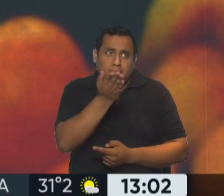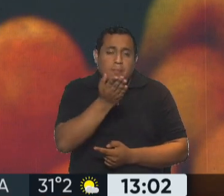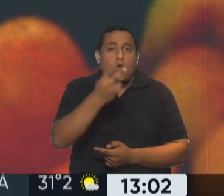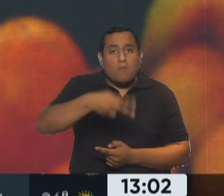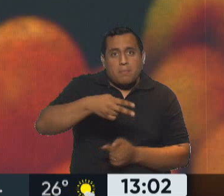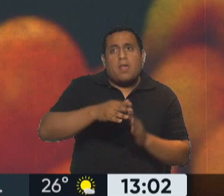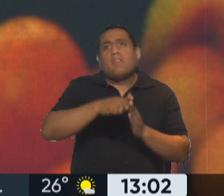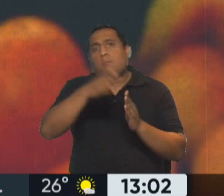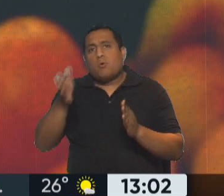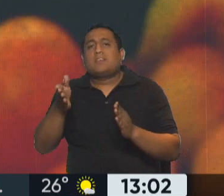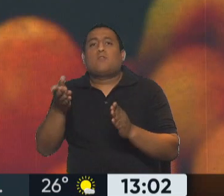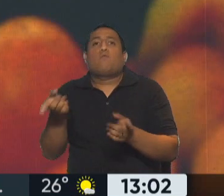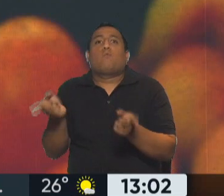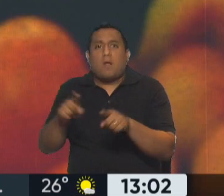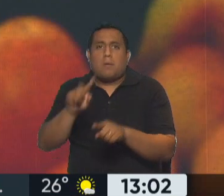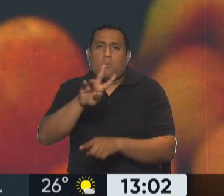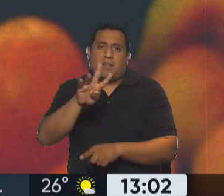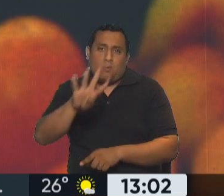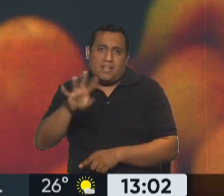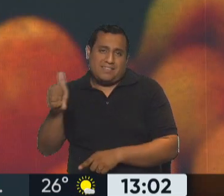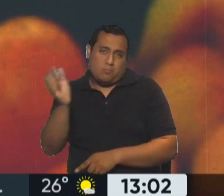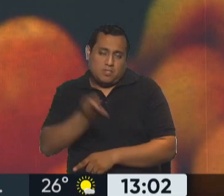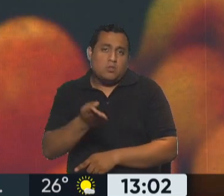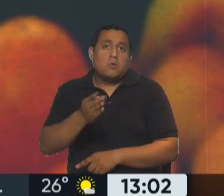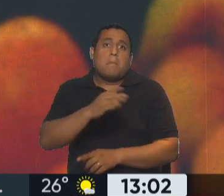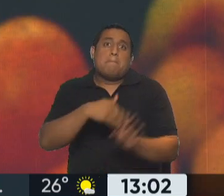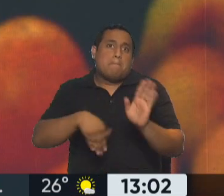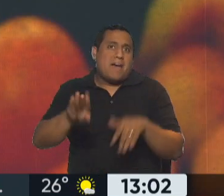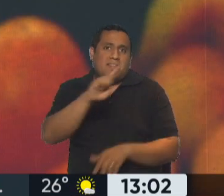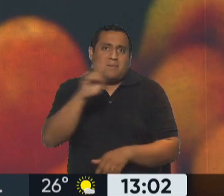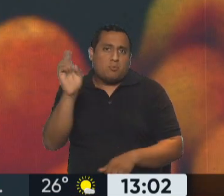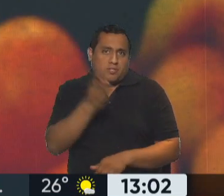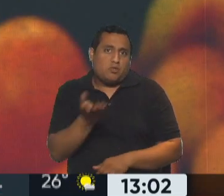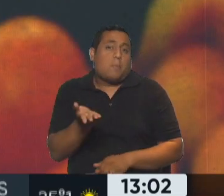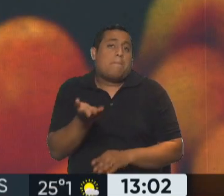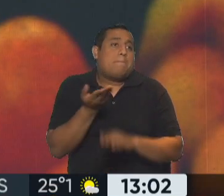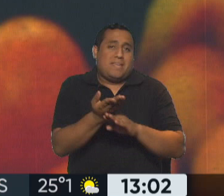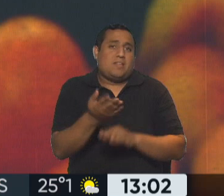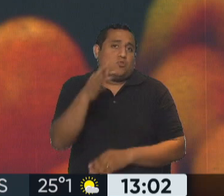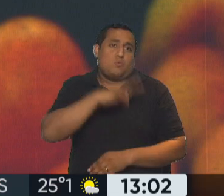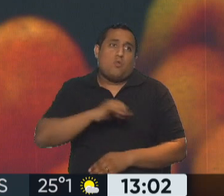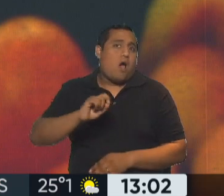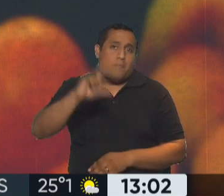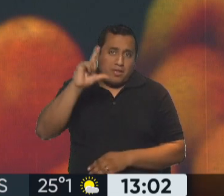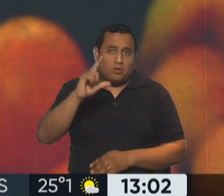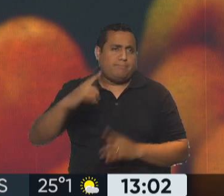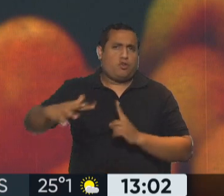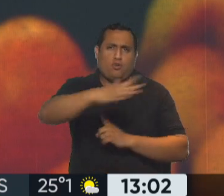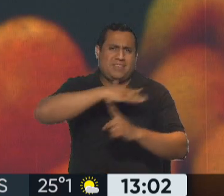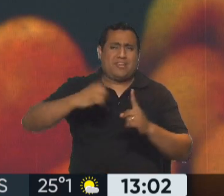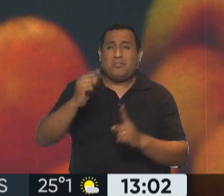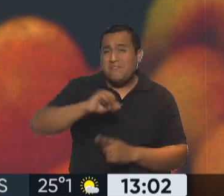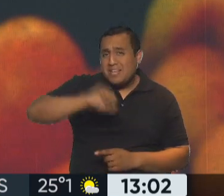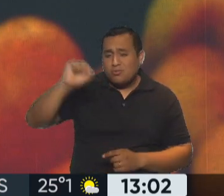de 46%, es decir, más de un 100% de pedido de salario, de aumento salarial, en un contexto en donde la inflación es